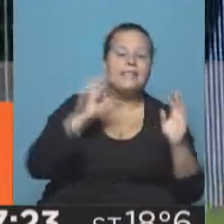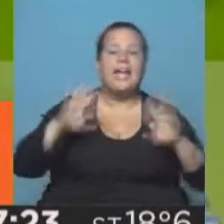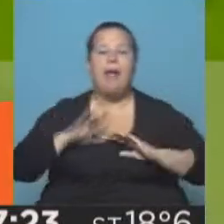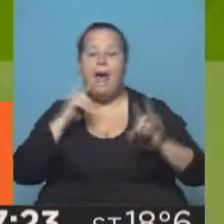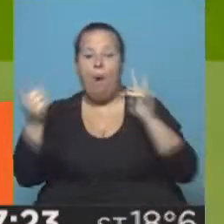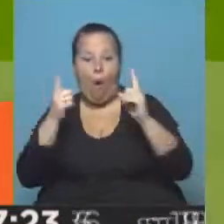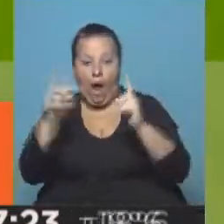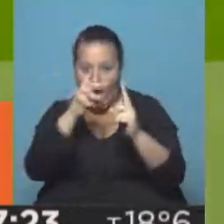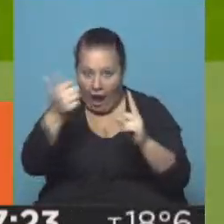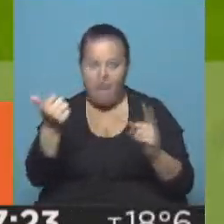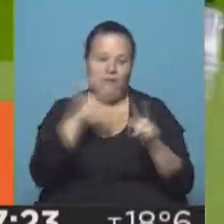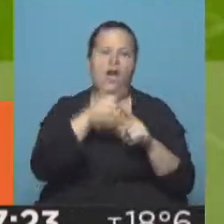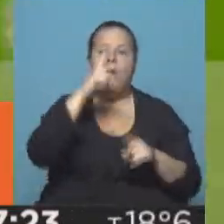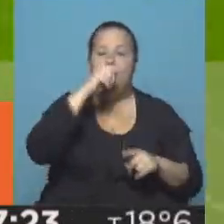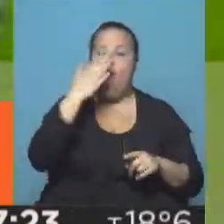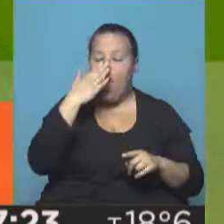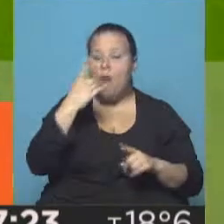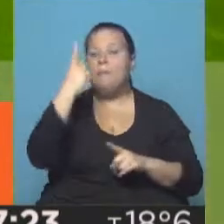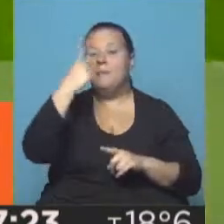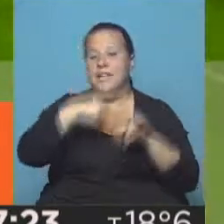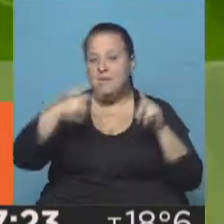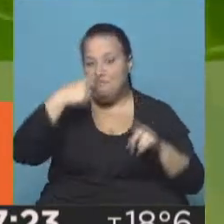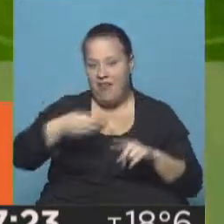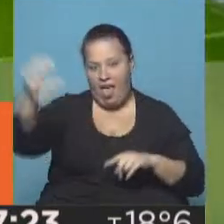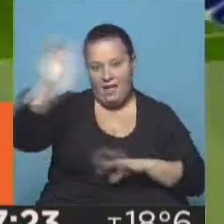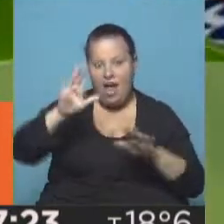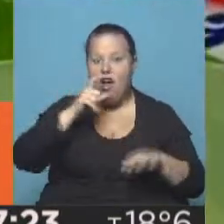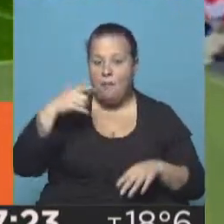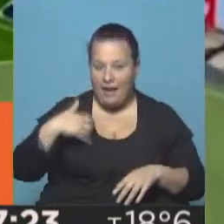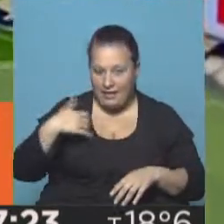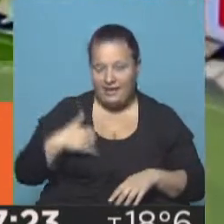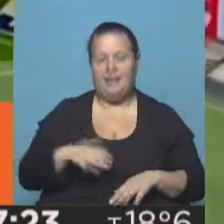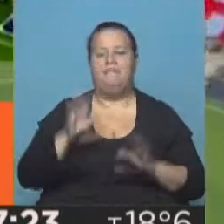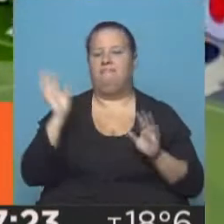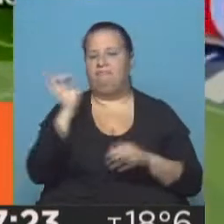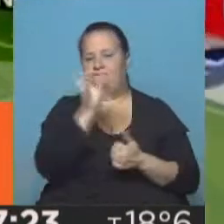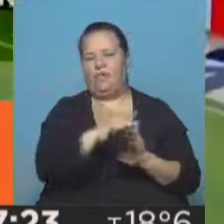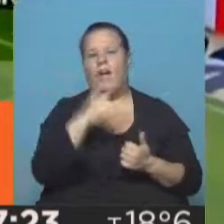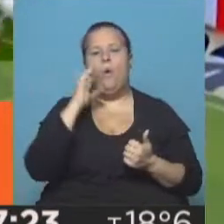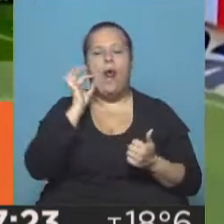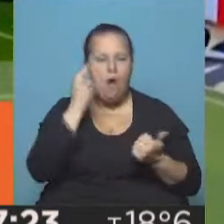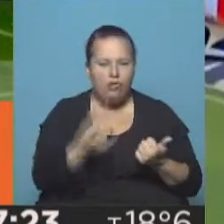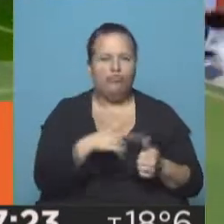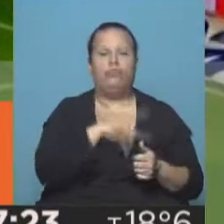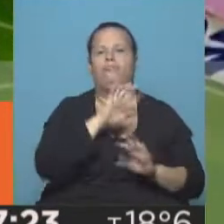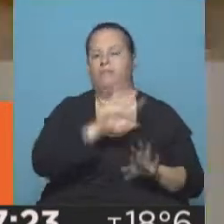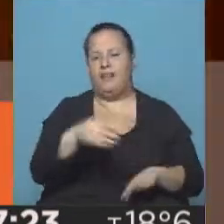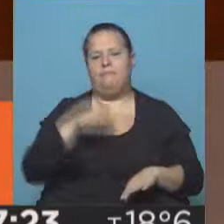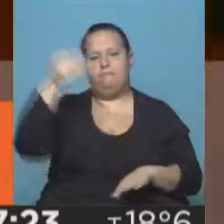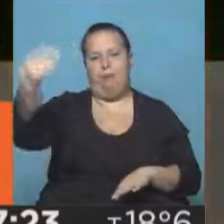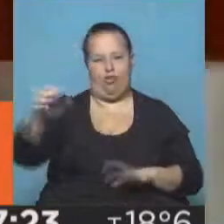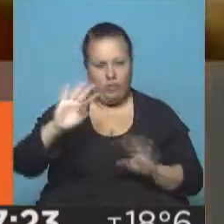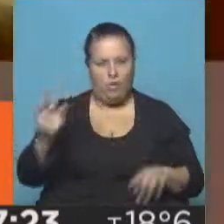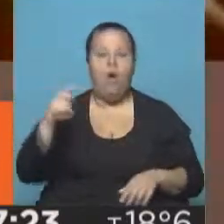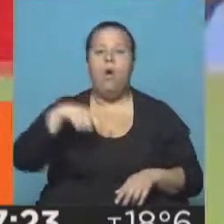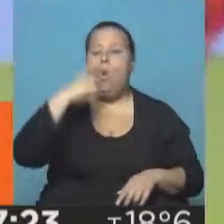de la Plata. Recordemos que Belgrano de Córdoba se convirtió en el primer semifinalista que tiene la Copa Argentina, dejó en el camino a Juventud Unida de Gualeguaychú y ya pasó a la próxima instancia.